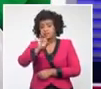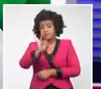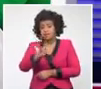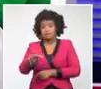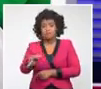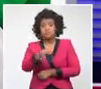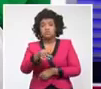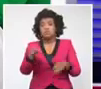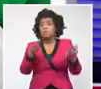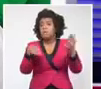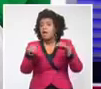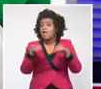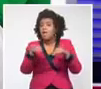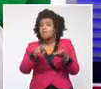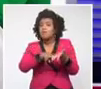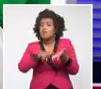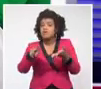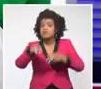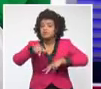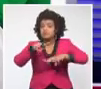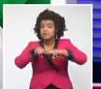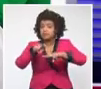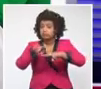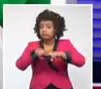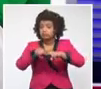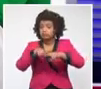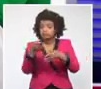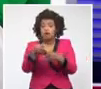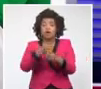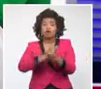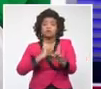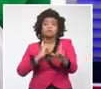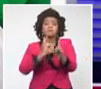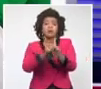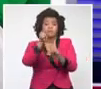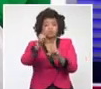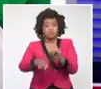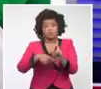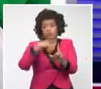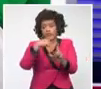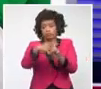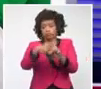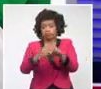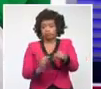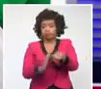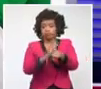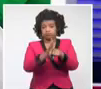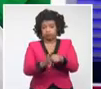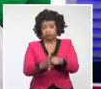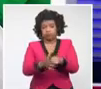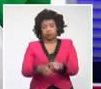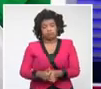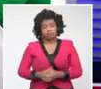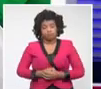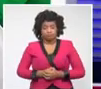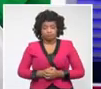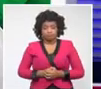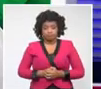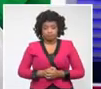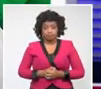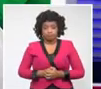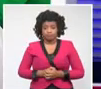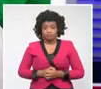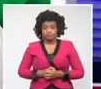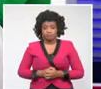en la provincia de La Habana, contacto de un caso positivo diagnosticado previamente,